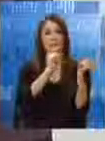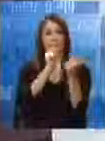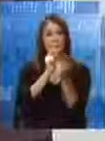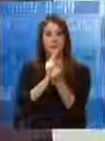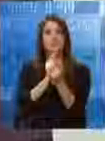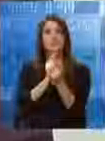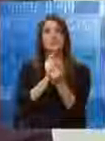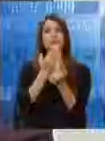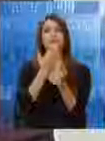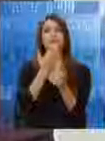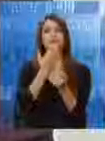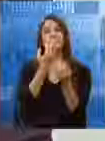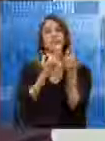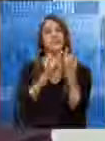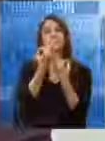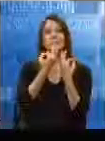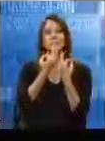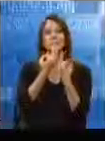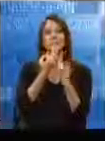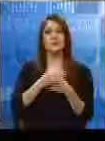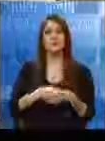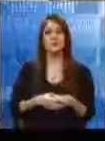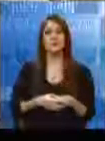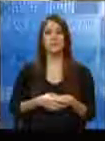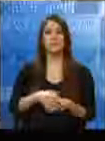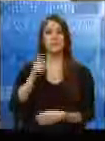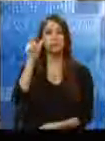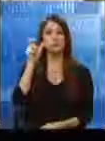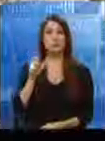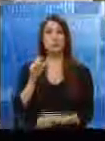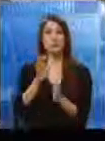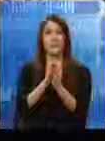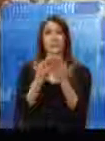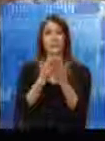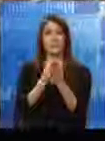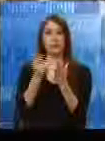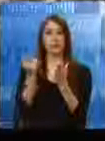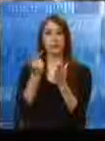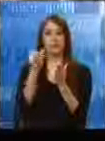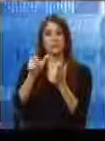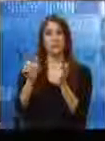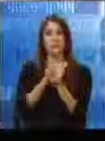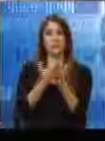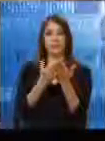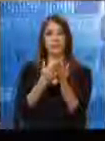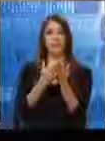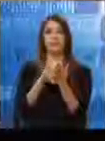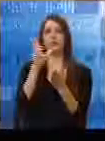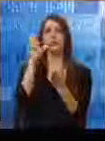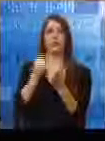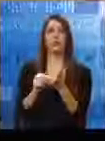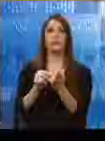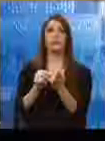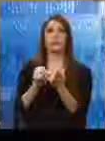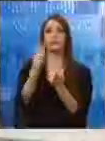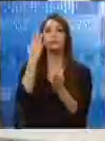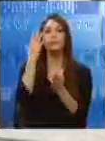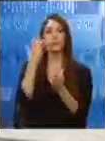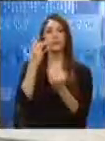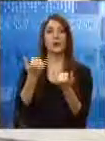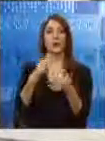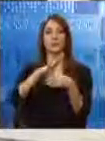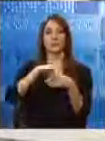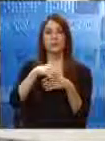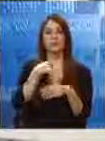la versión que tiene solicitada. Fuentes dijo que los pasaportes de estas dos personas fueron revocados y que a través de Cancillería